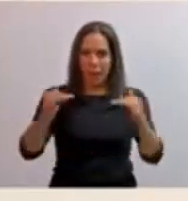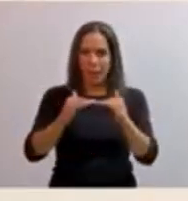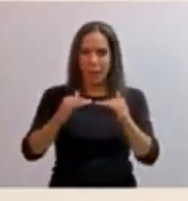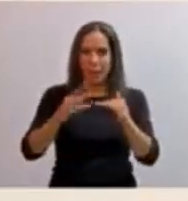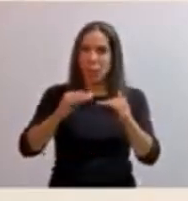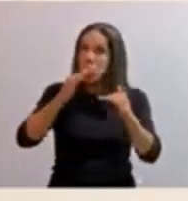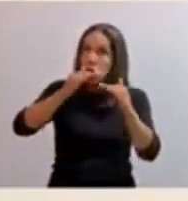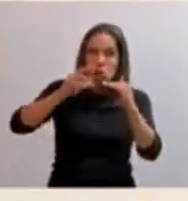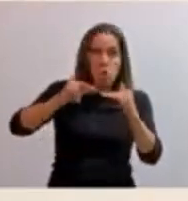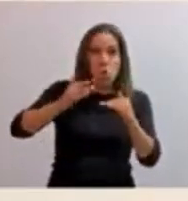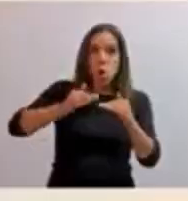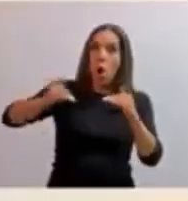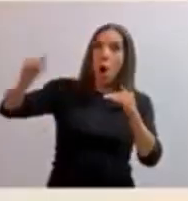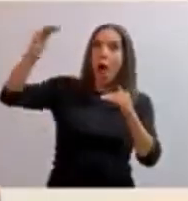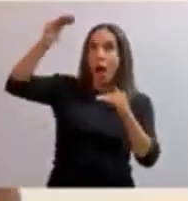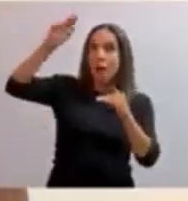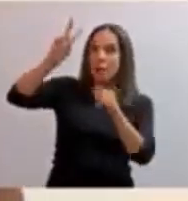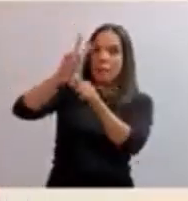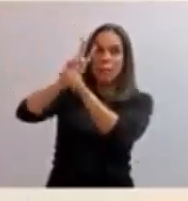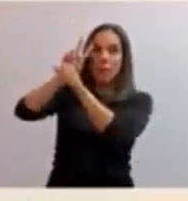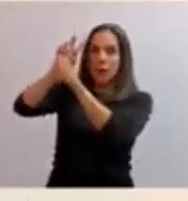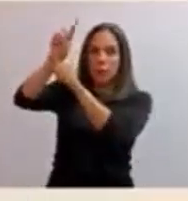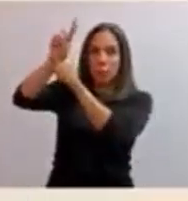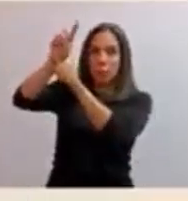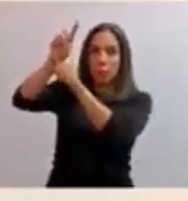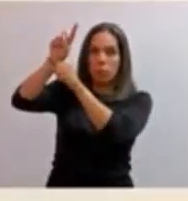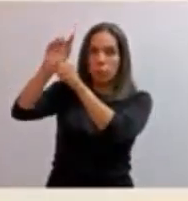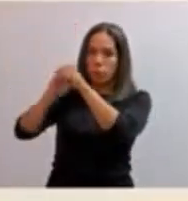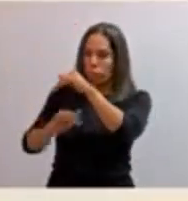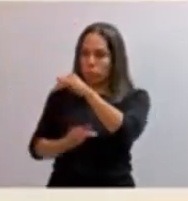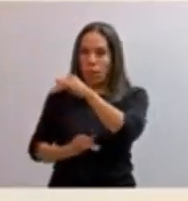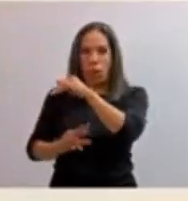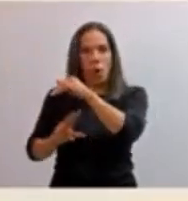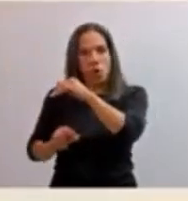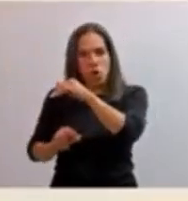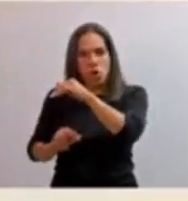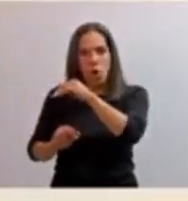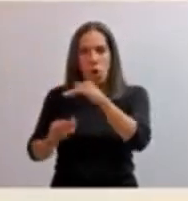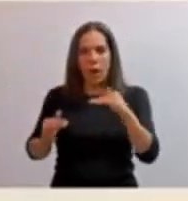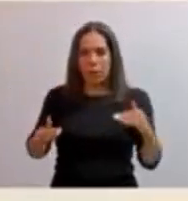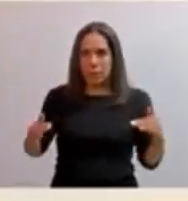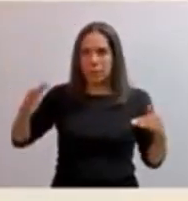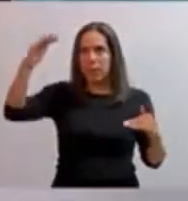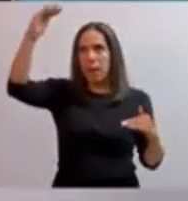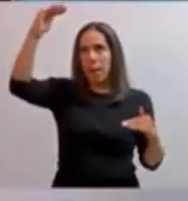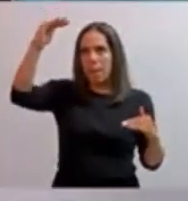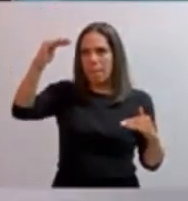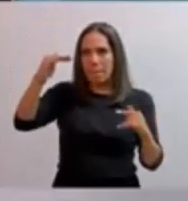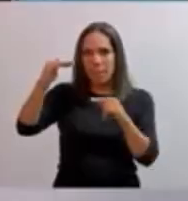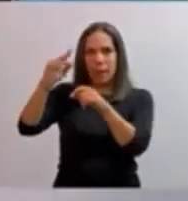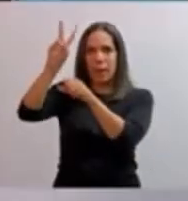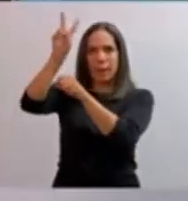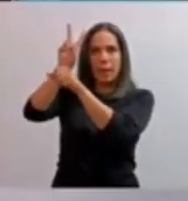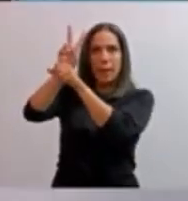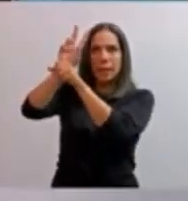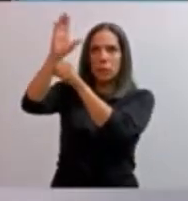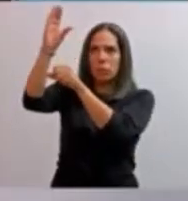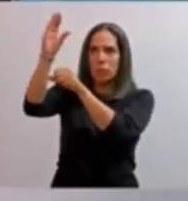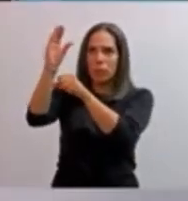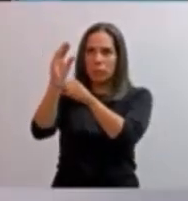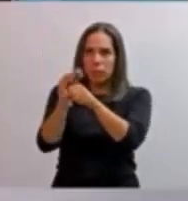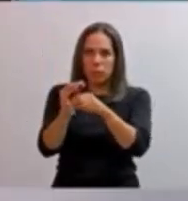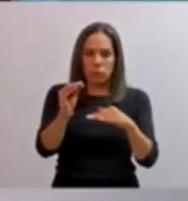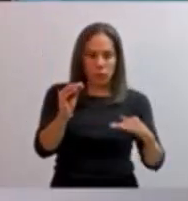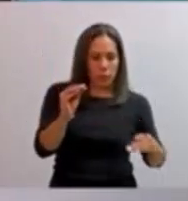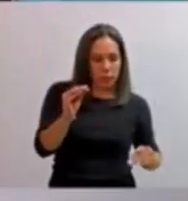los directivos, los maestros y todas las figuras educativas que conforman el Consejo Técnico, con el propósito